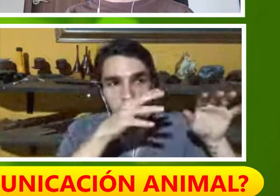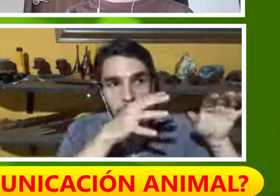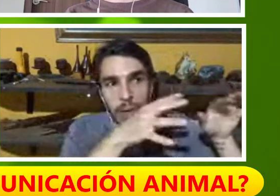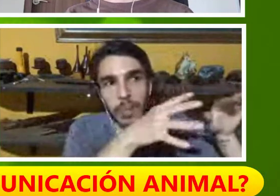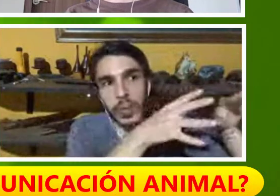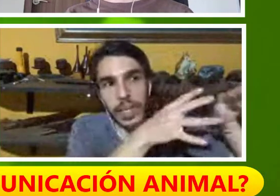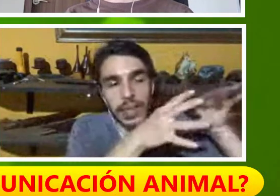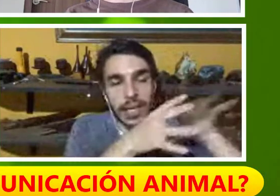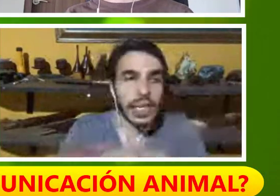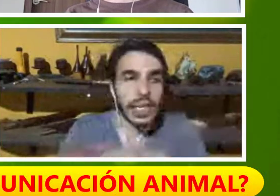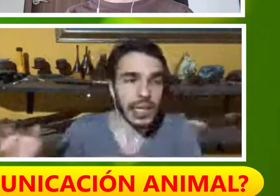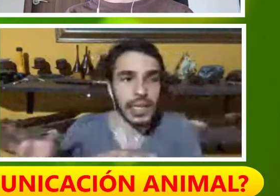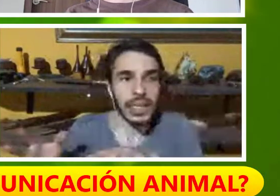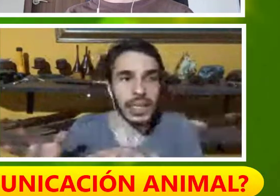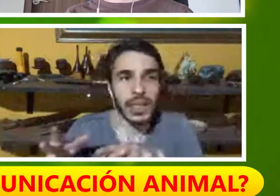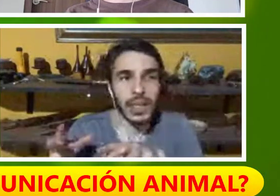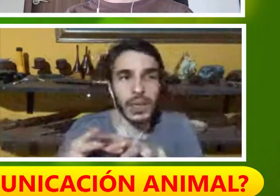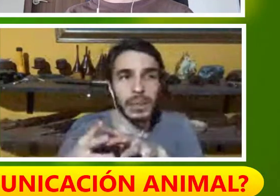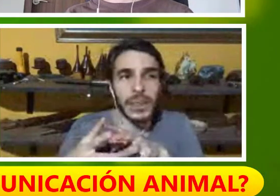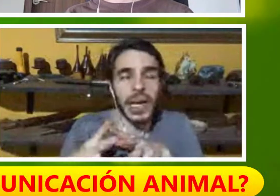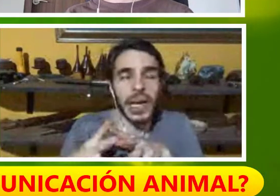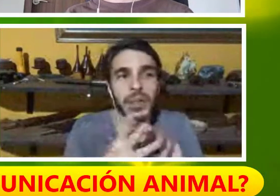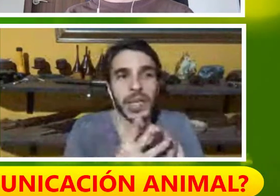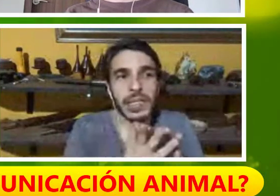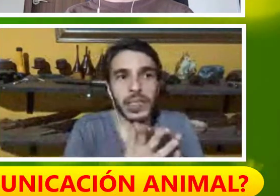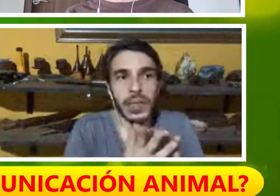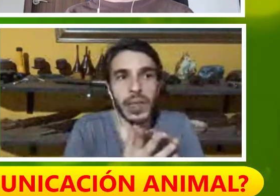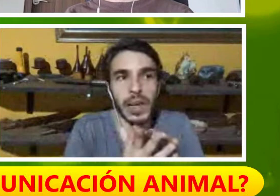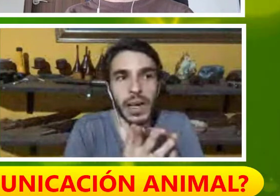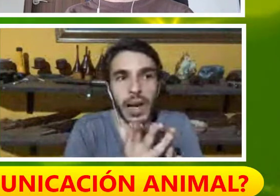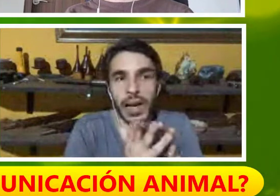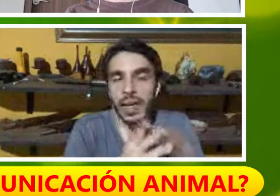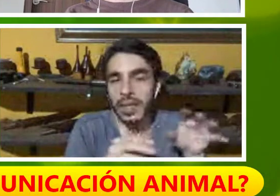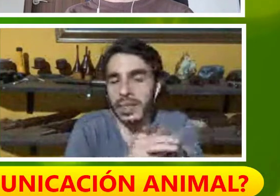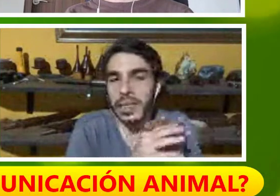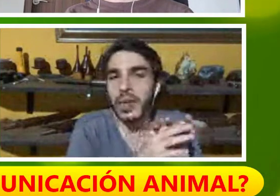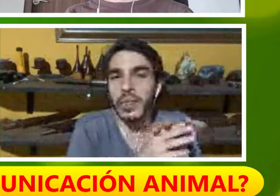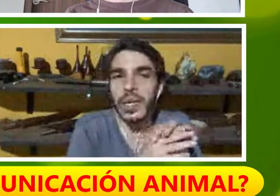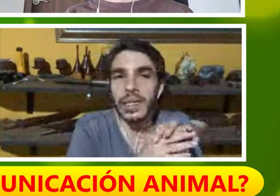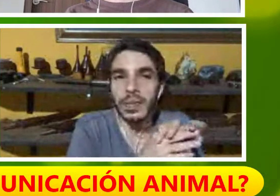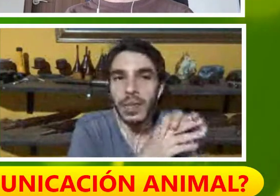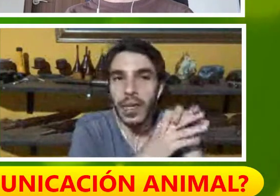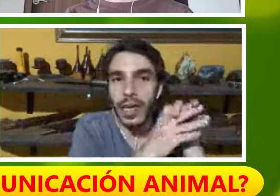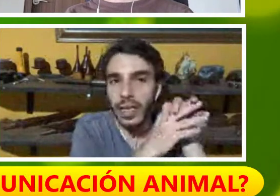digamos, para poder estar en tal coordinación, ahí